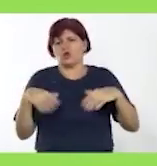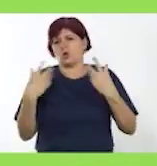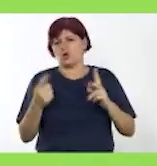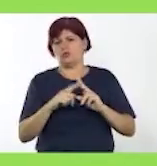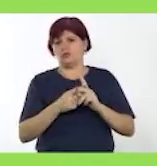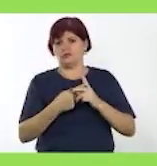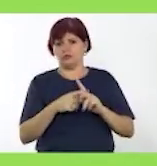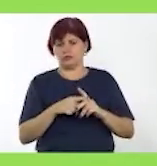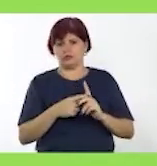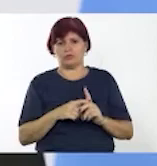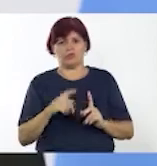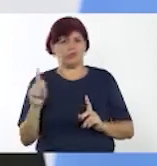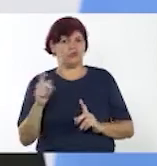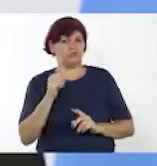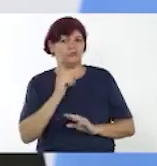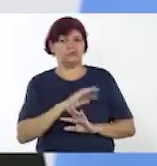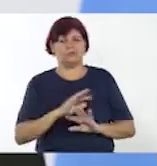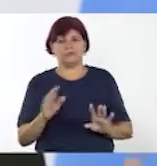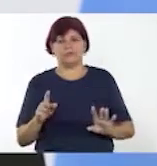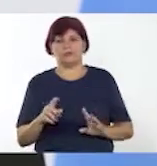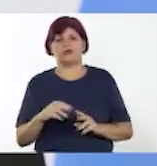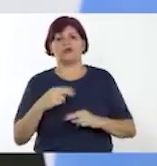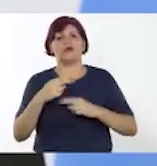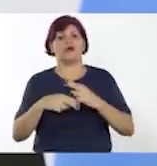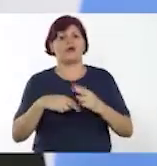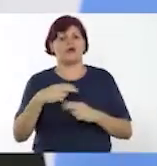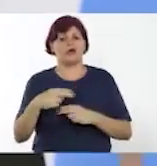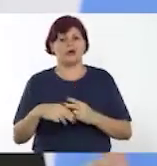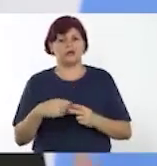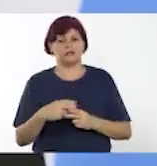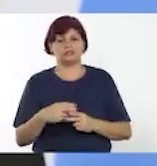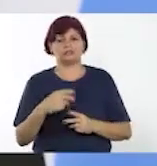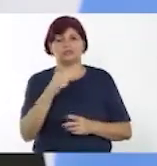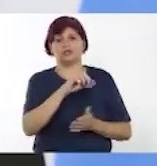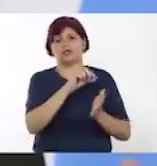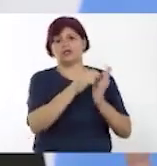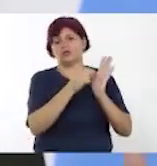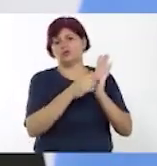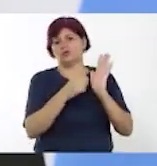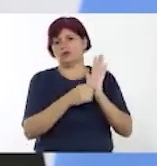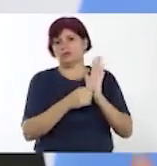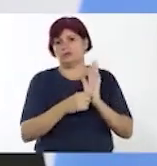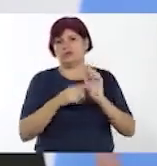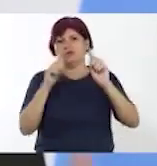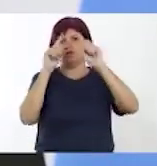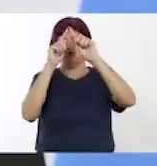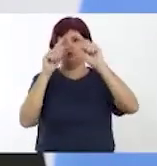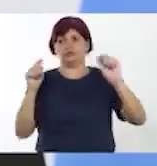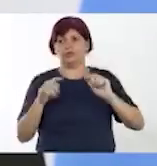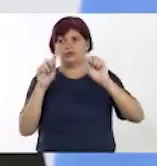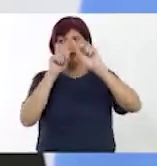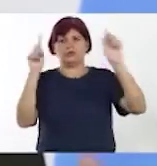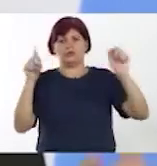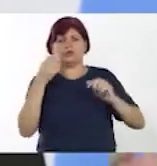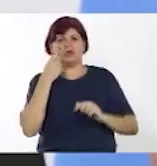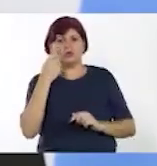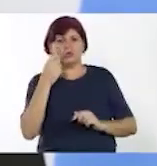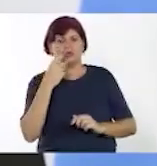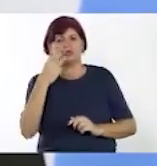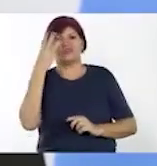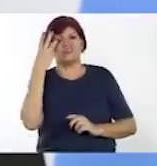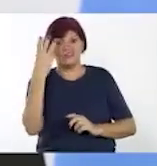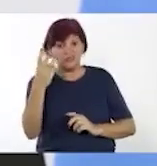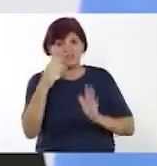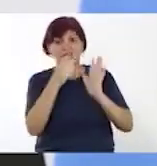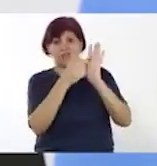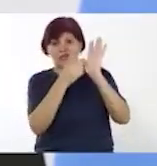compañeros? Resolver un triángulo rectángulo no es más que hallar los elementos del triángulo rectángulo